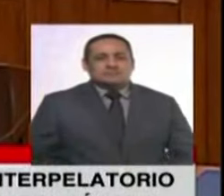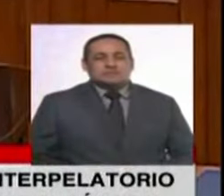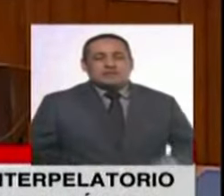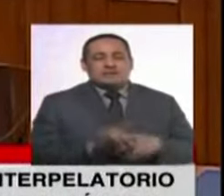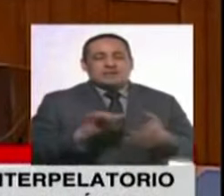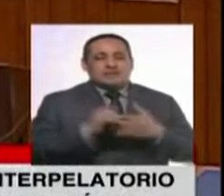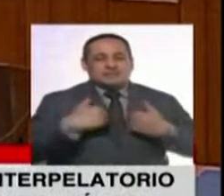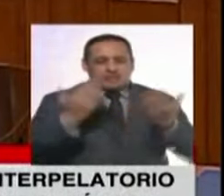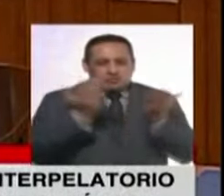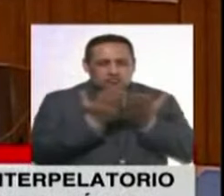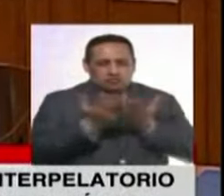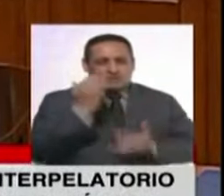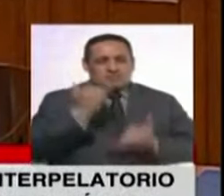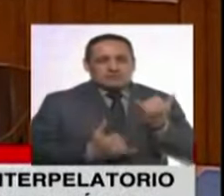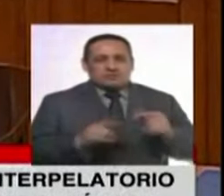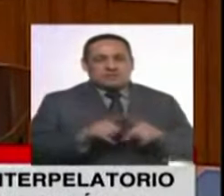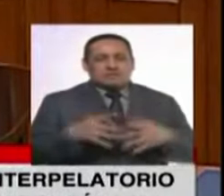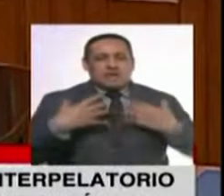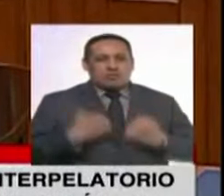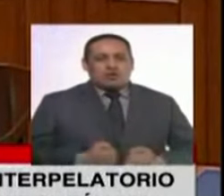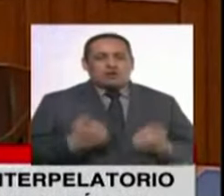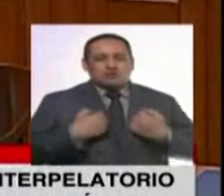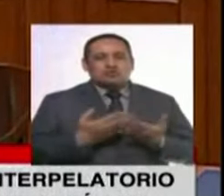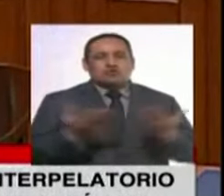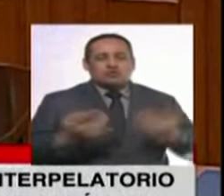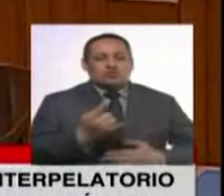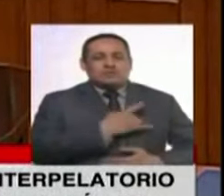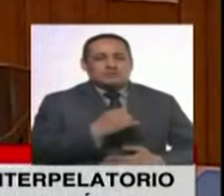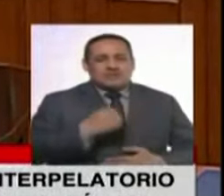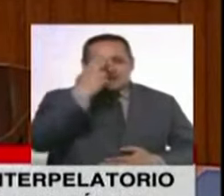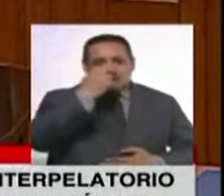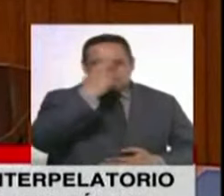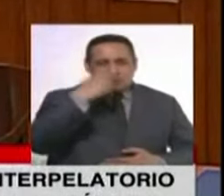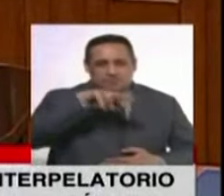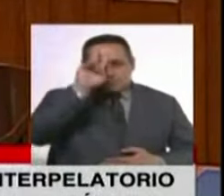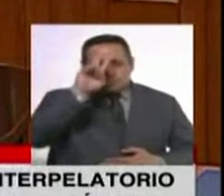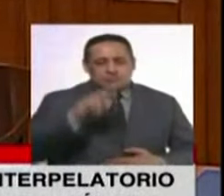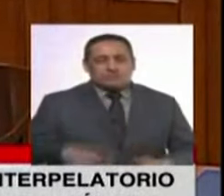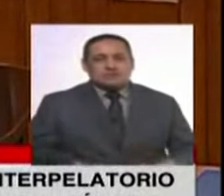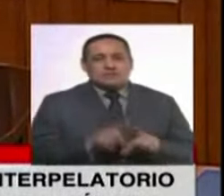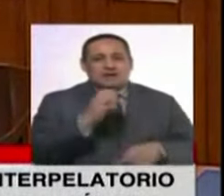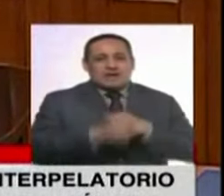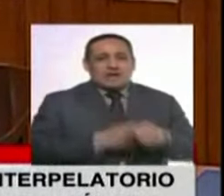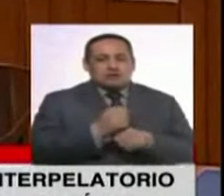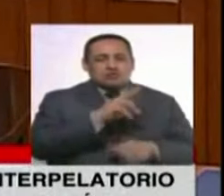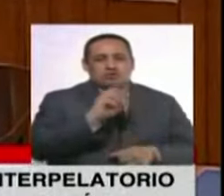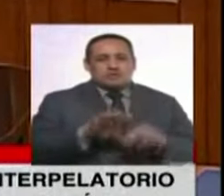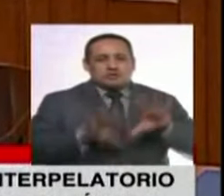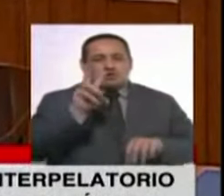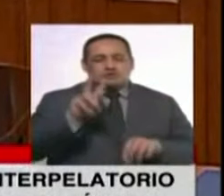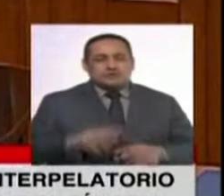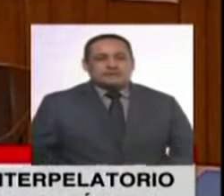cuenta con estudios terminados de derecho en la Universidad Católica de Perú año 2012